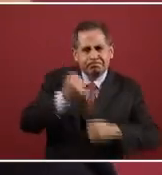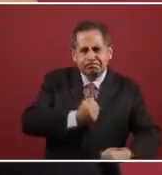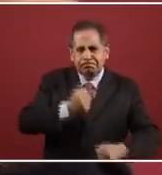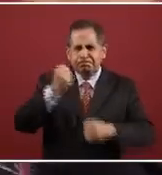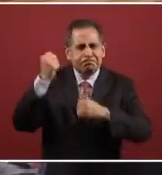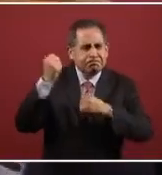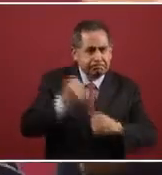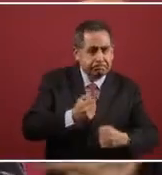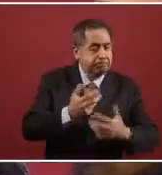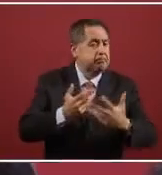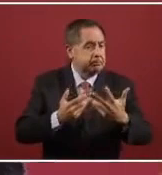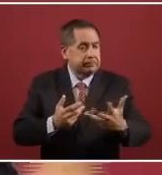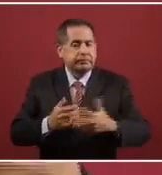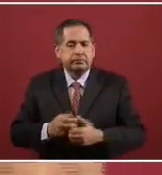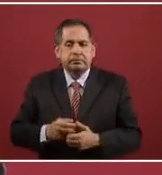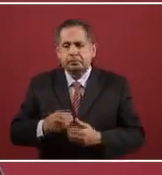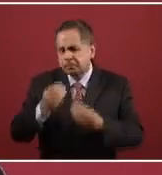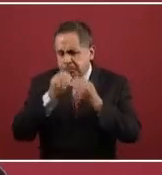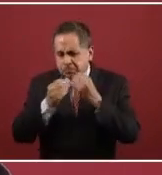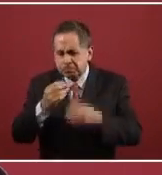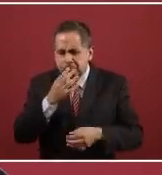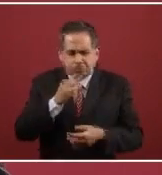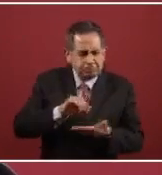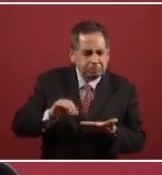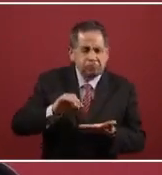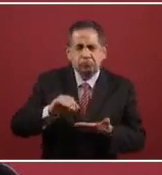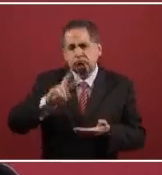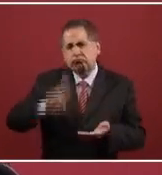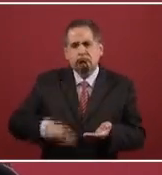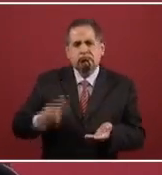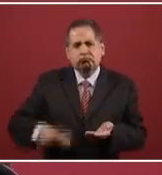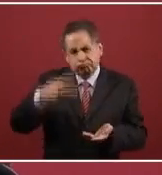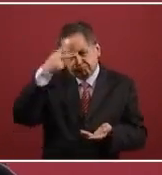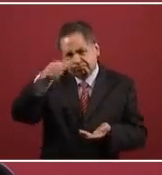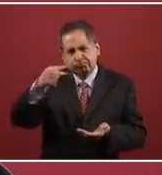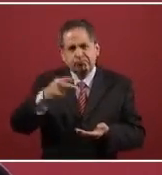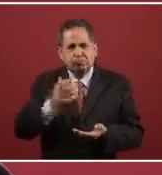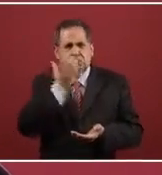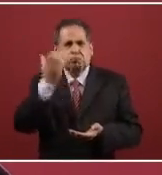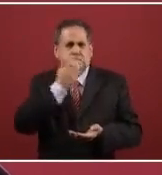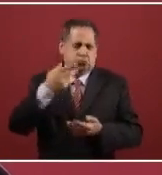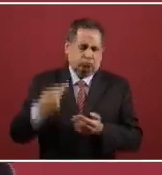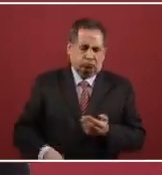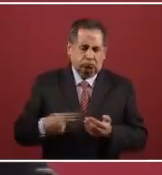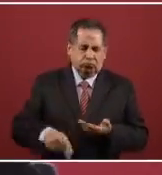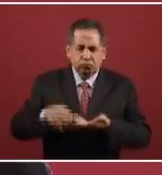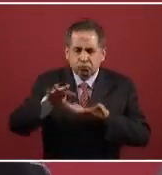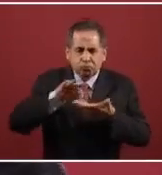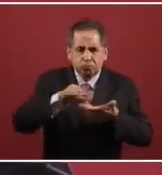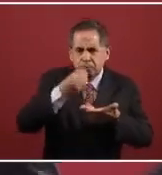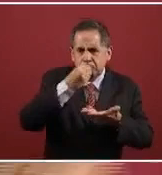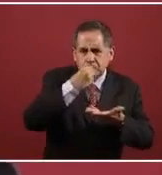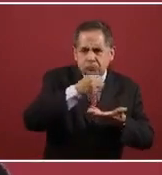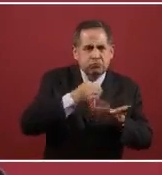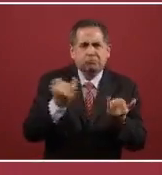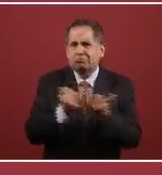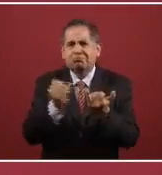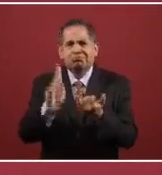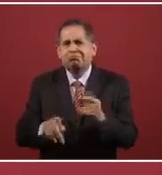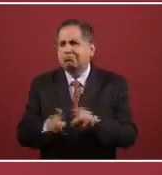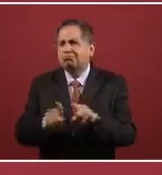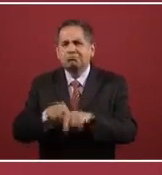y es unos antojitos y cosas muy nuestras de cómo celebra cualquier